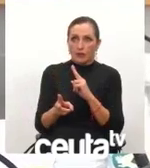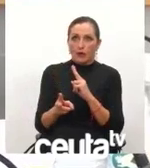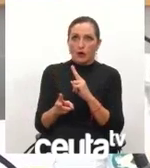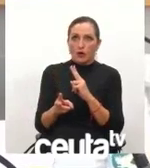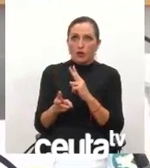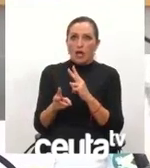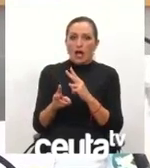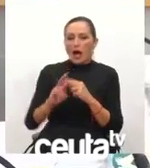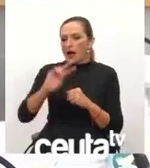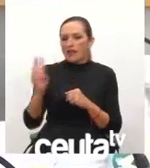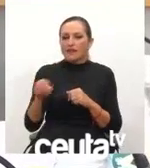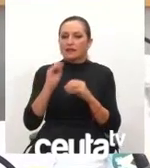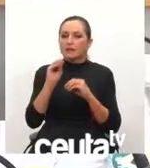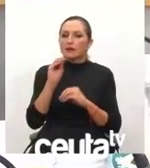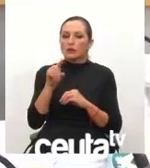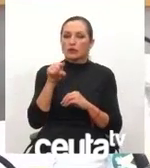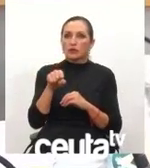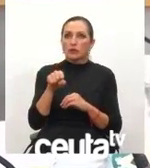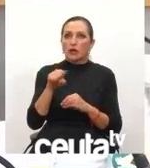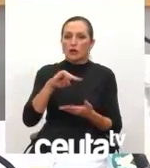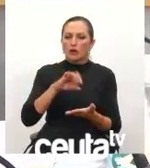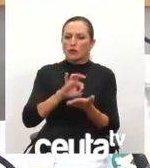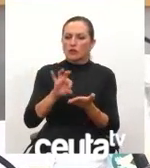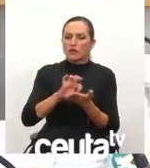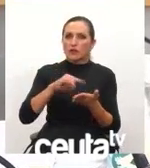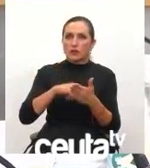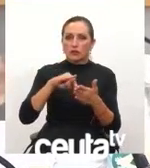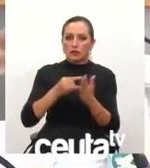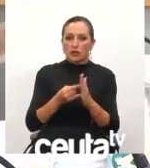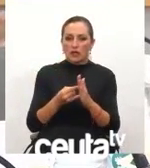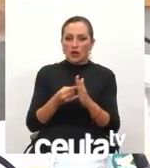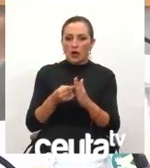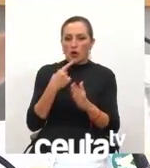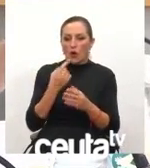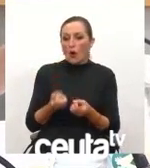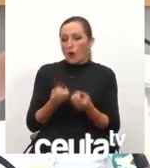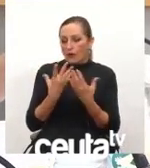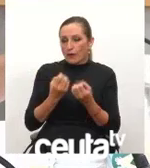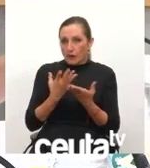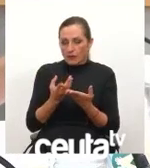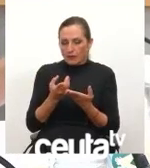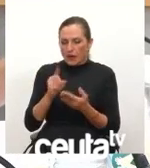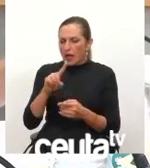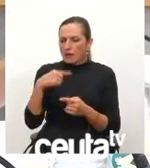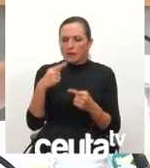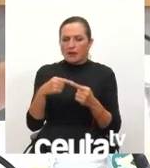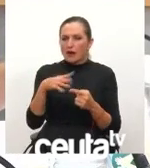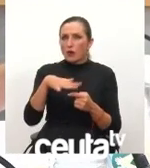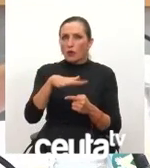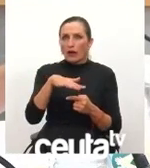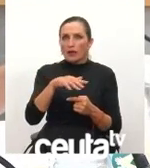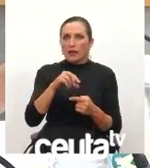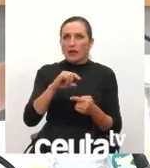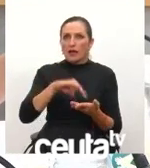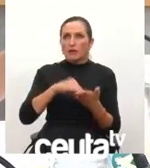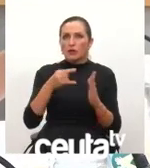a las diversas preguntas que a través de los servicios técnicos nos comentan. En primer lugar, usted hace referencia al proyecto